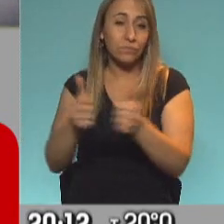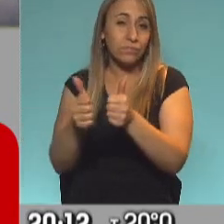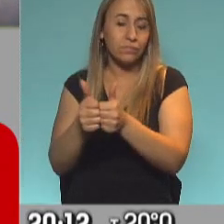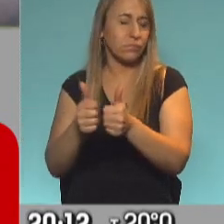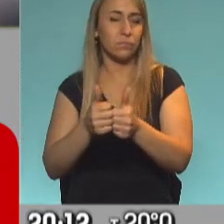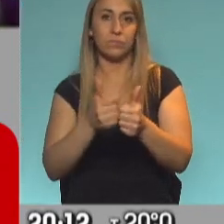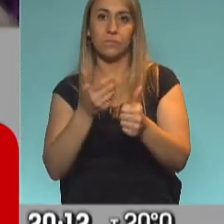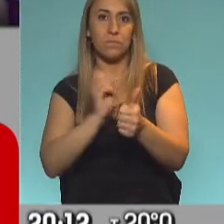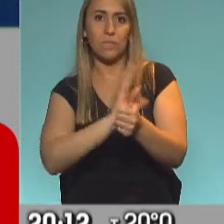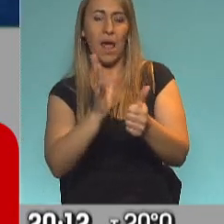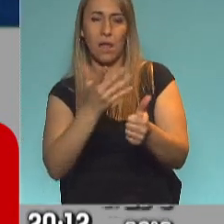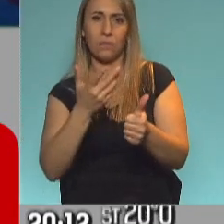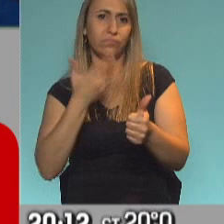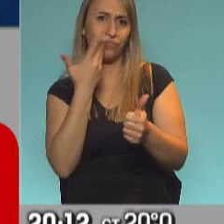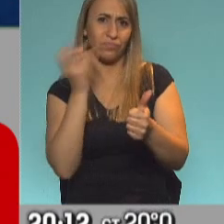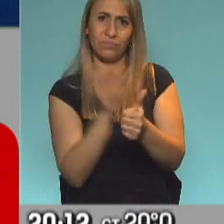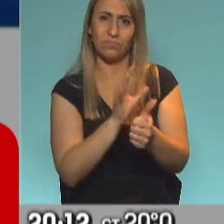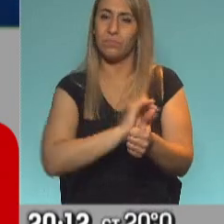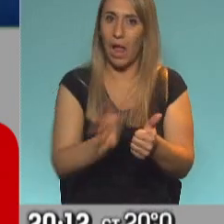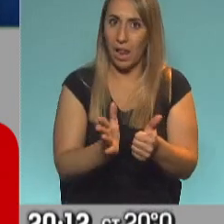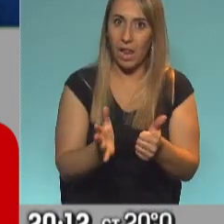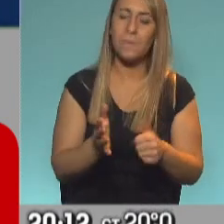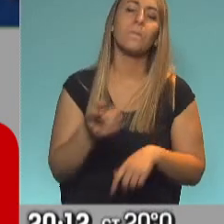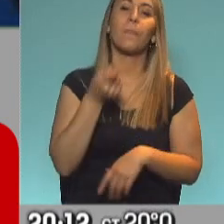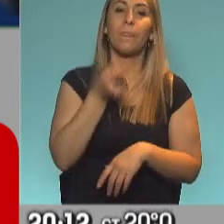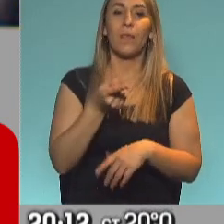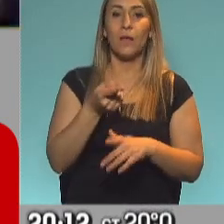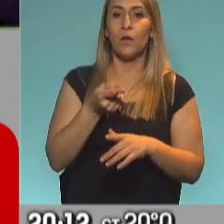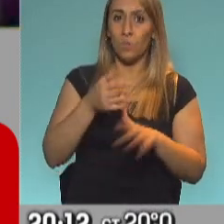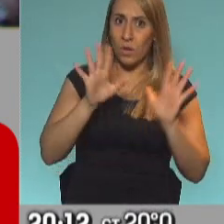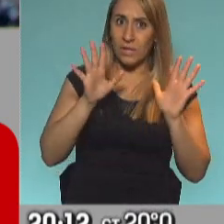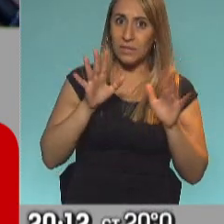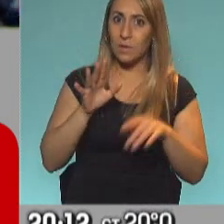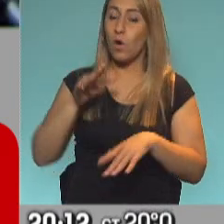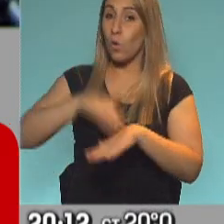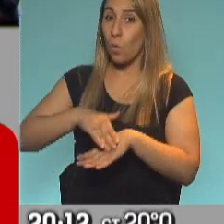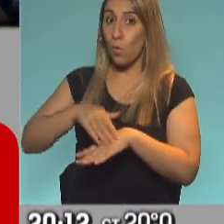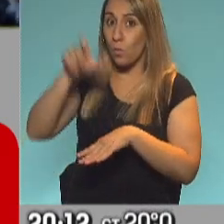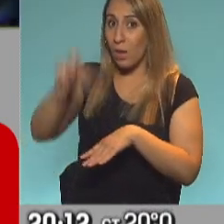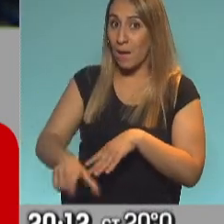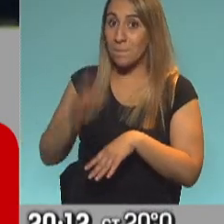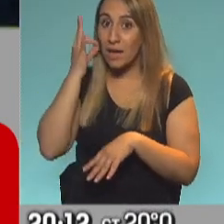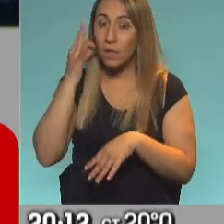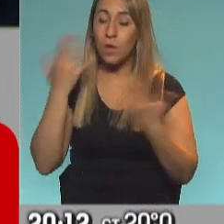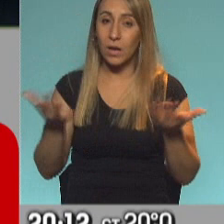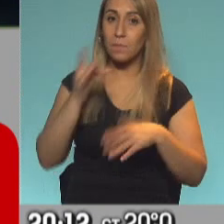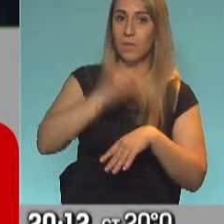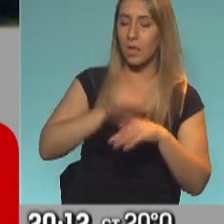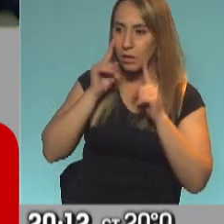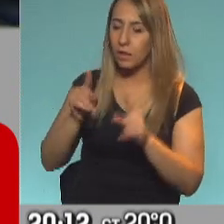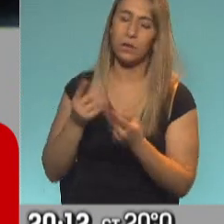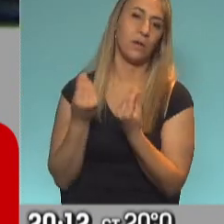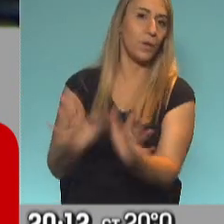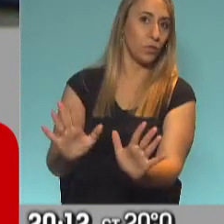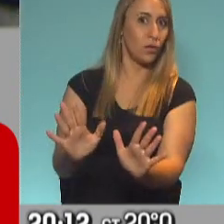Esa personalidad del paciente, ¿podría atenuar la mala praxis que se investiga? Vamos a suponer que vos sos un paciente cardíaco.